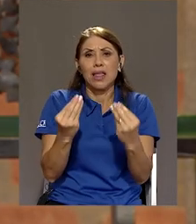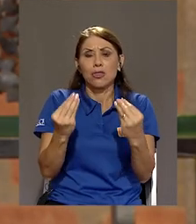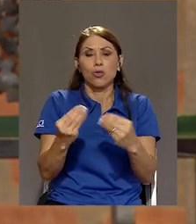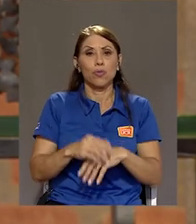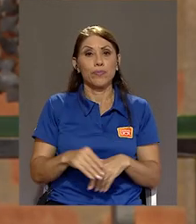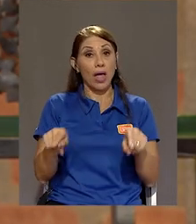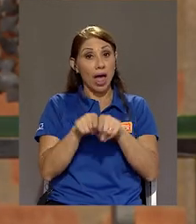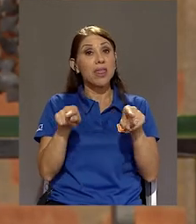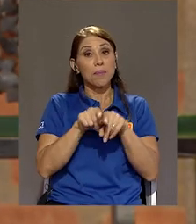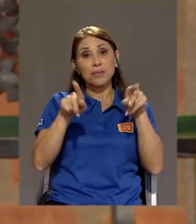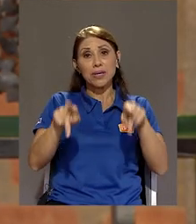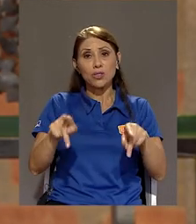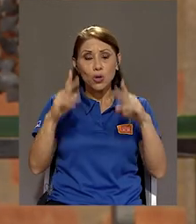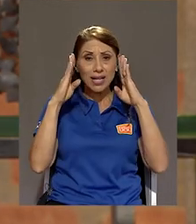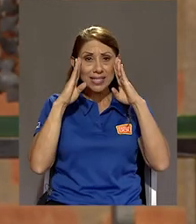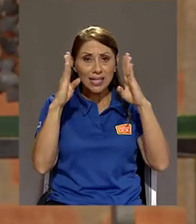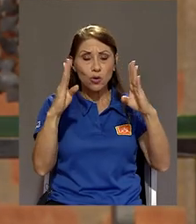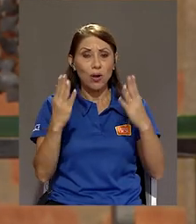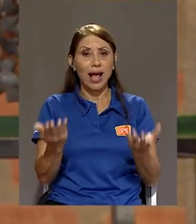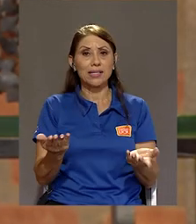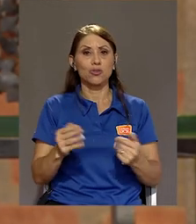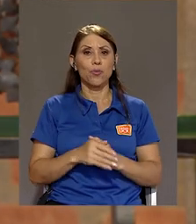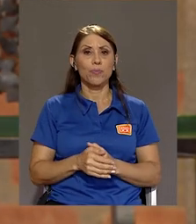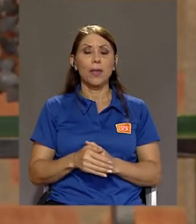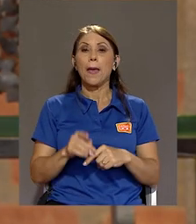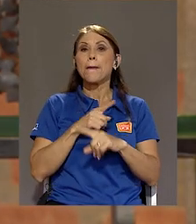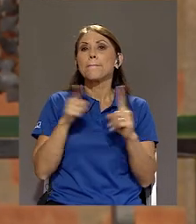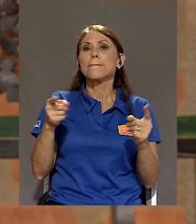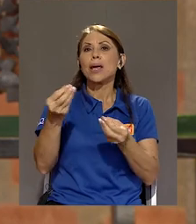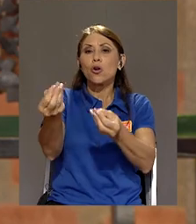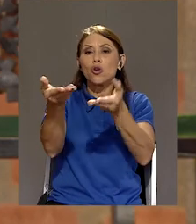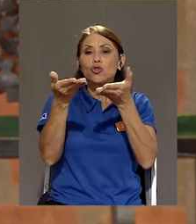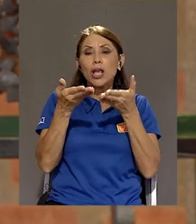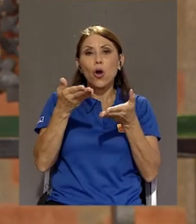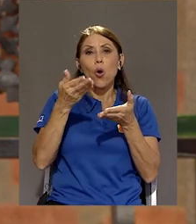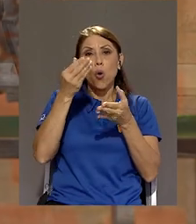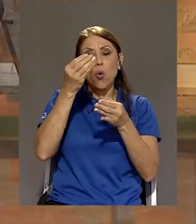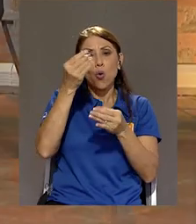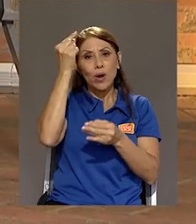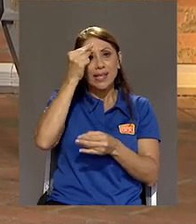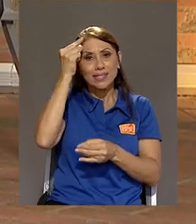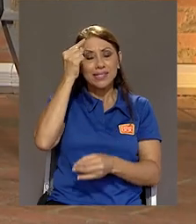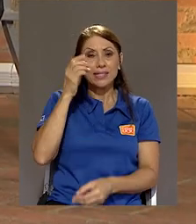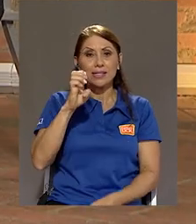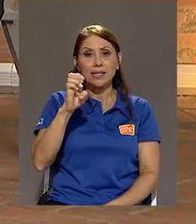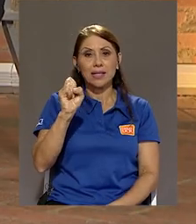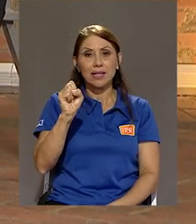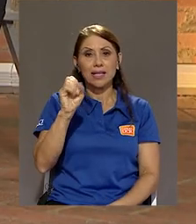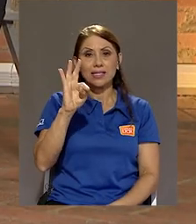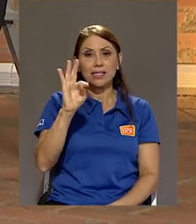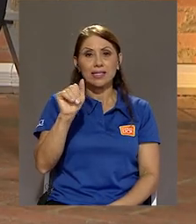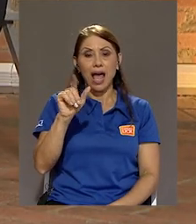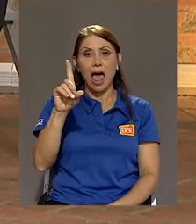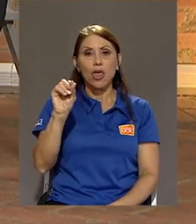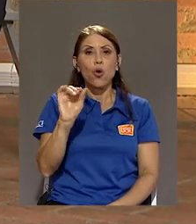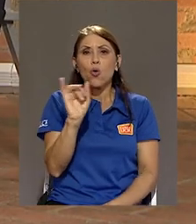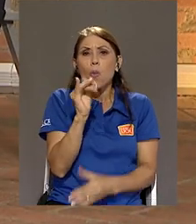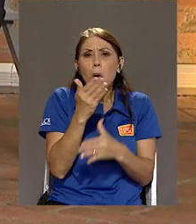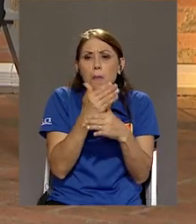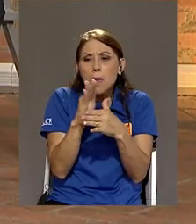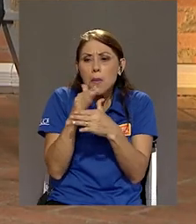planteó otras cosas, y nos dejó un estado de pedacitos. Y la otra cosa que quería decir es